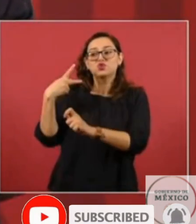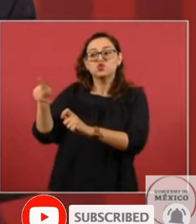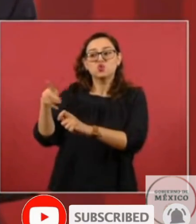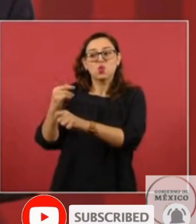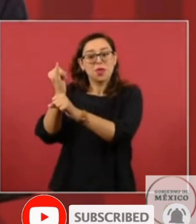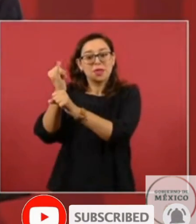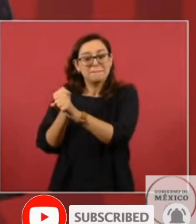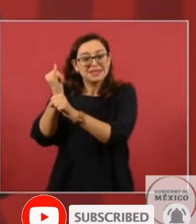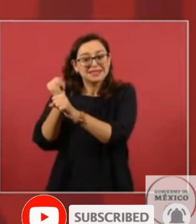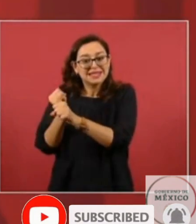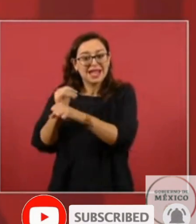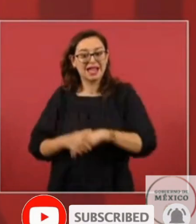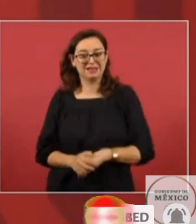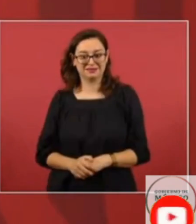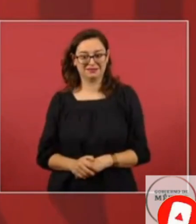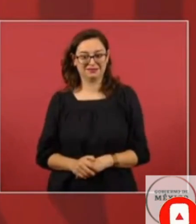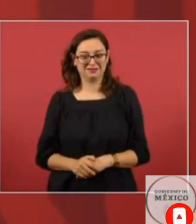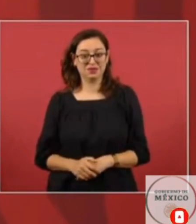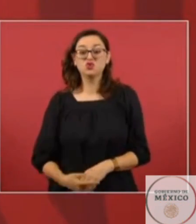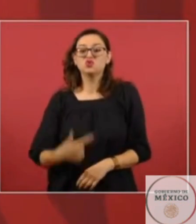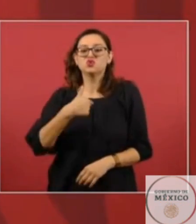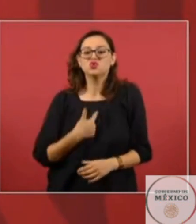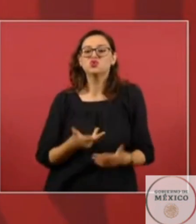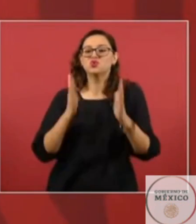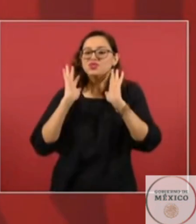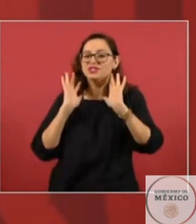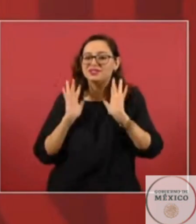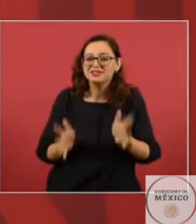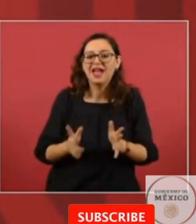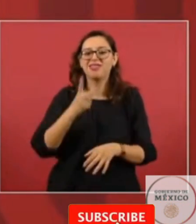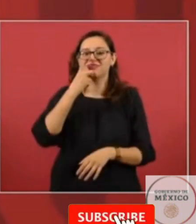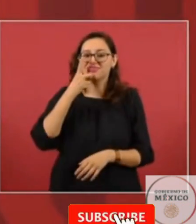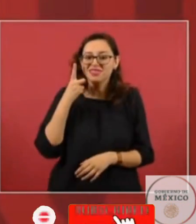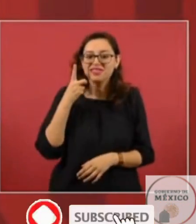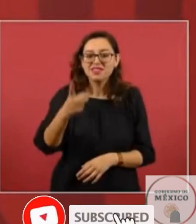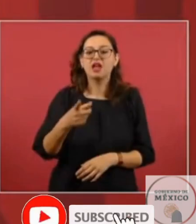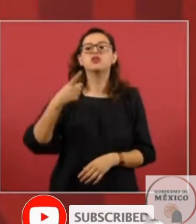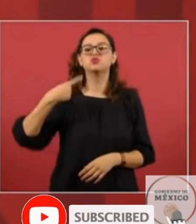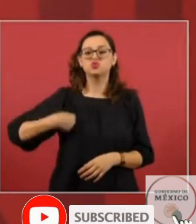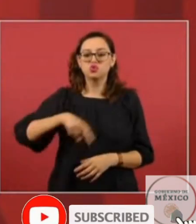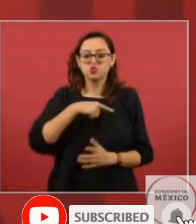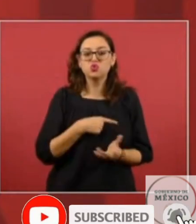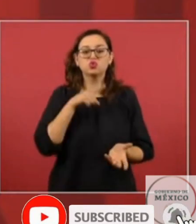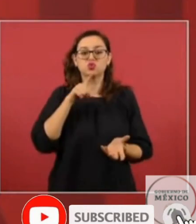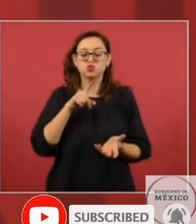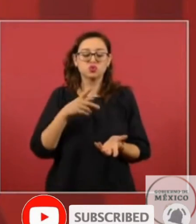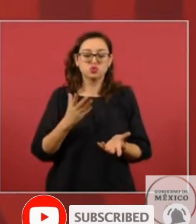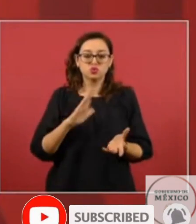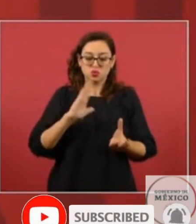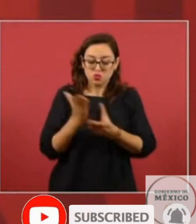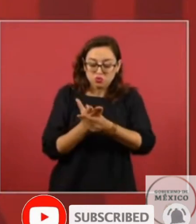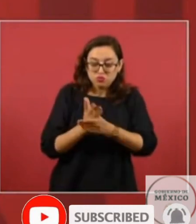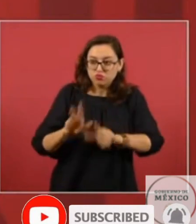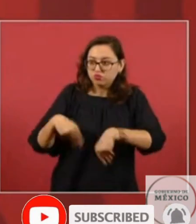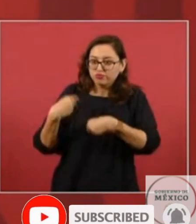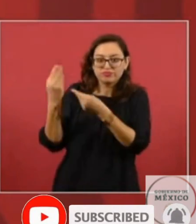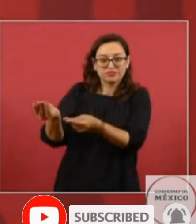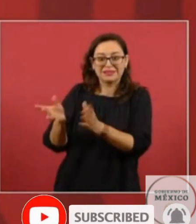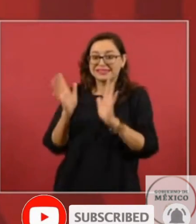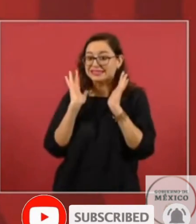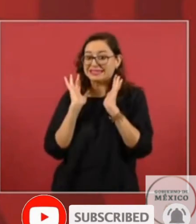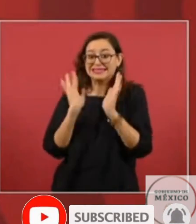hay que enlistar. Por ejemplo, cuando colaboramos en operativos de